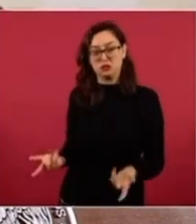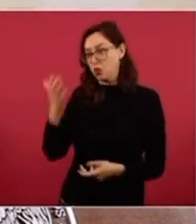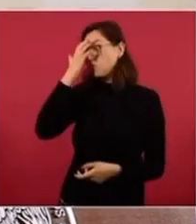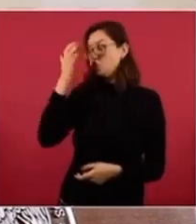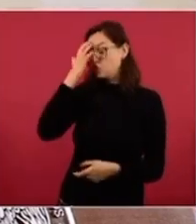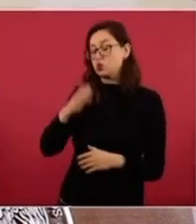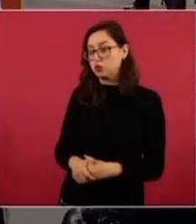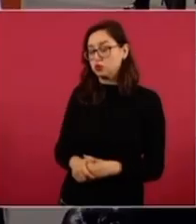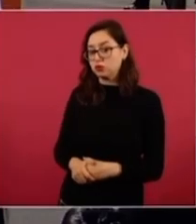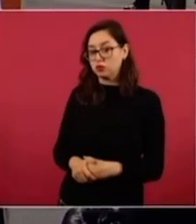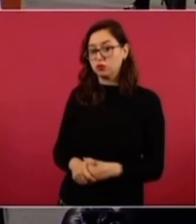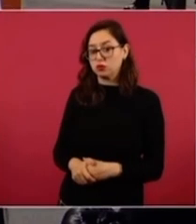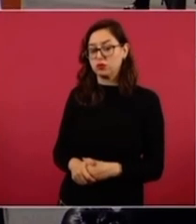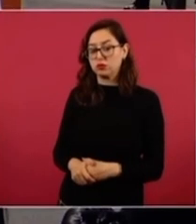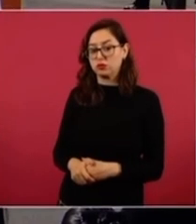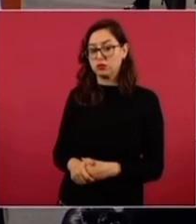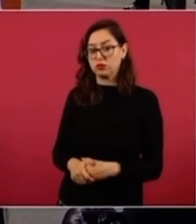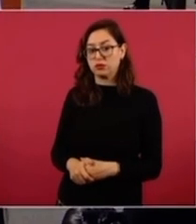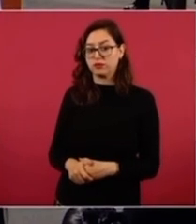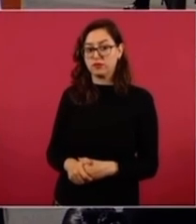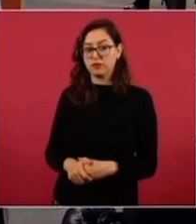Lo conocí en casa